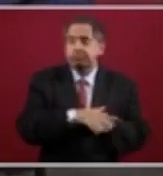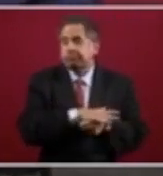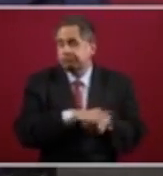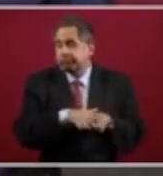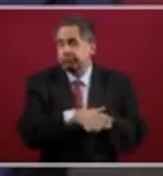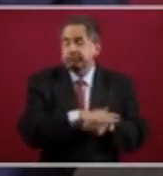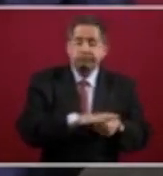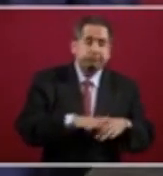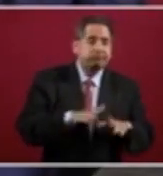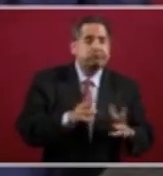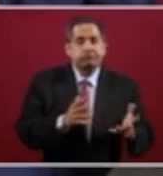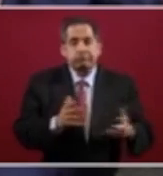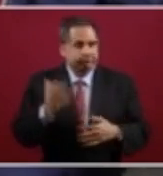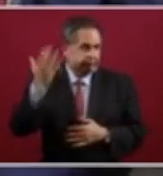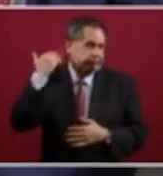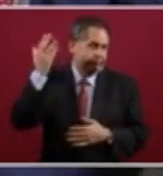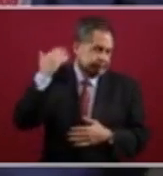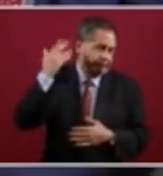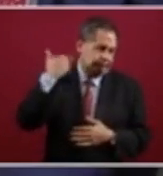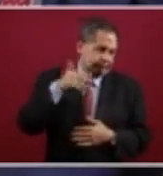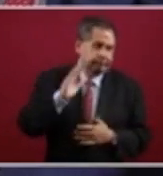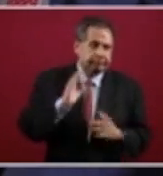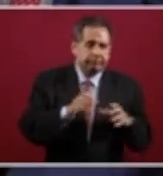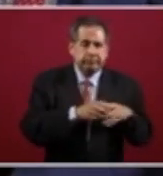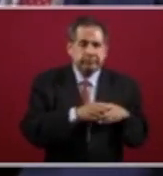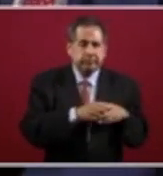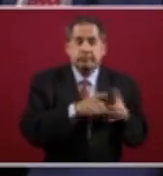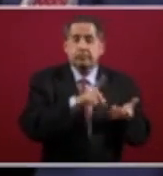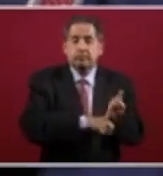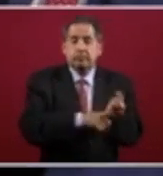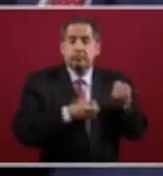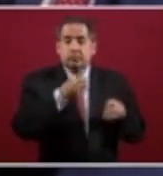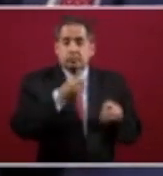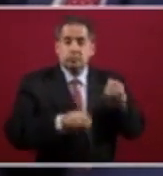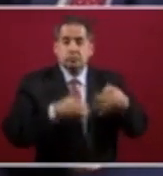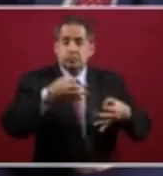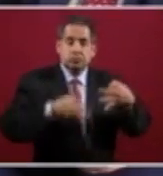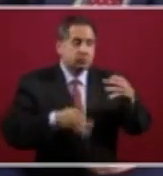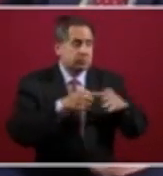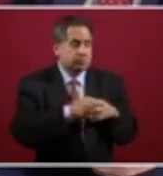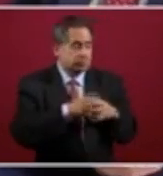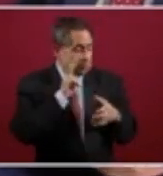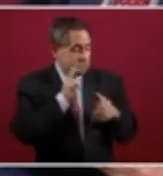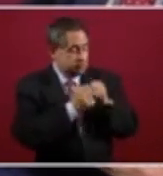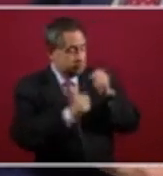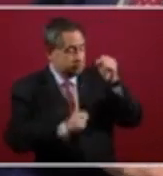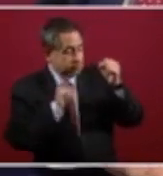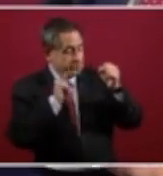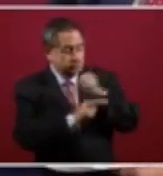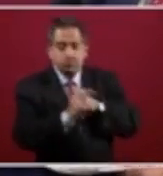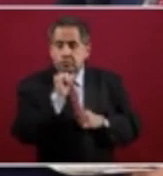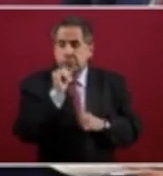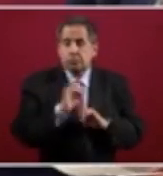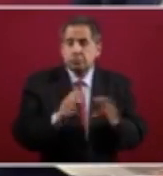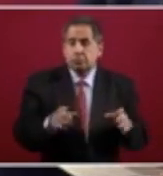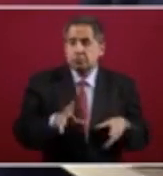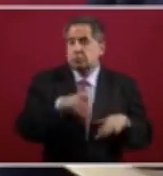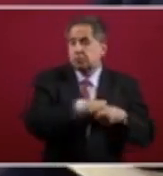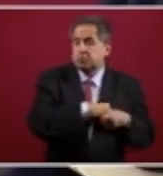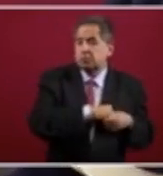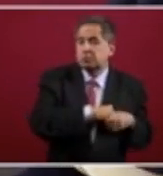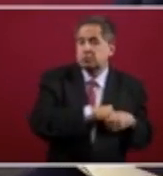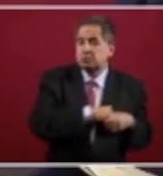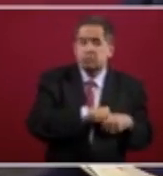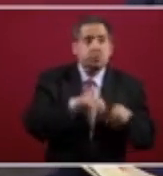en los juzgados, no se ventilaban, no se daban